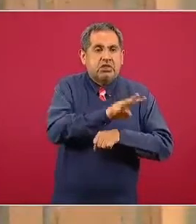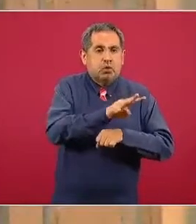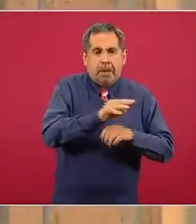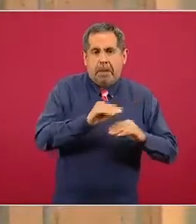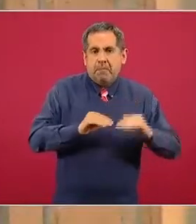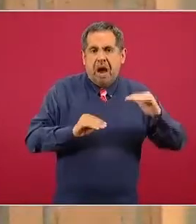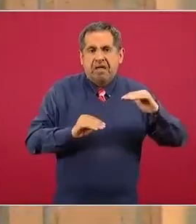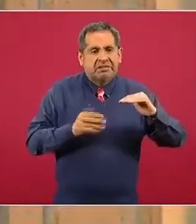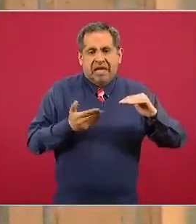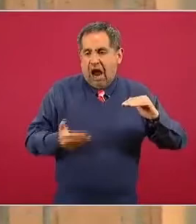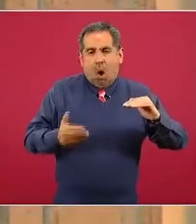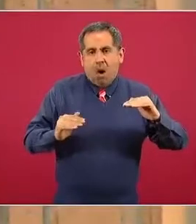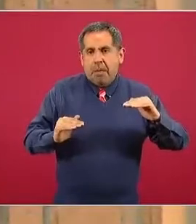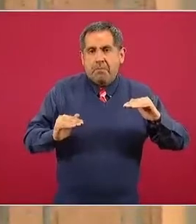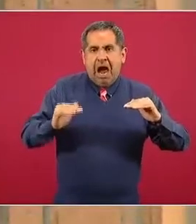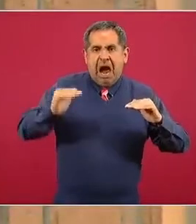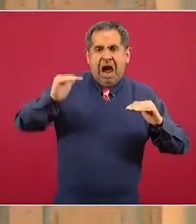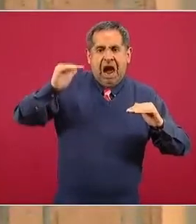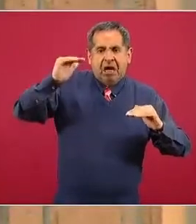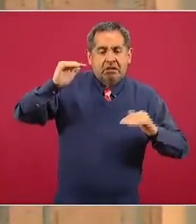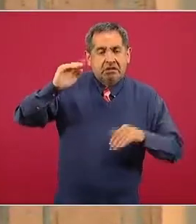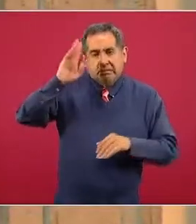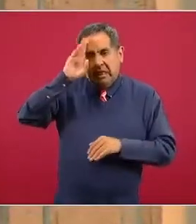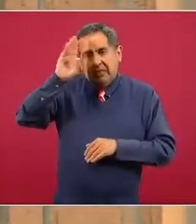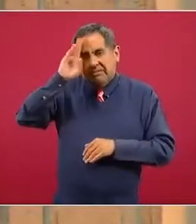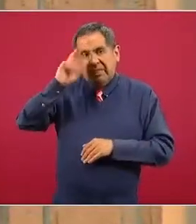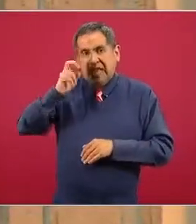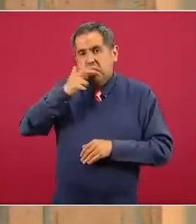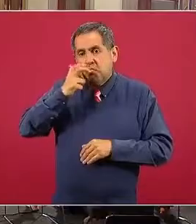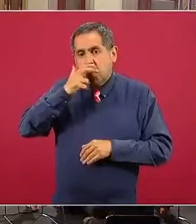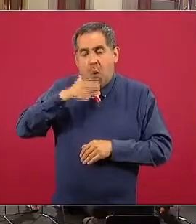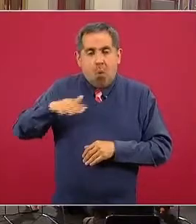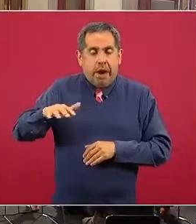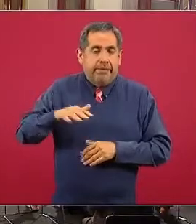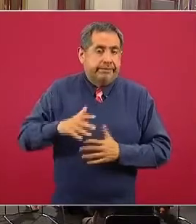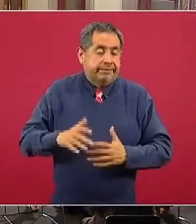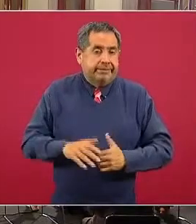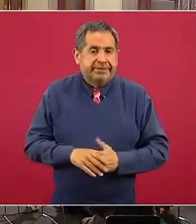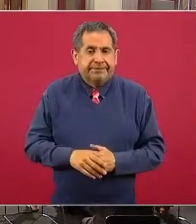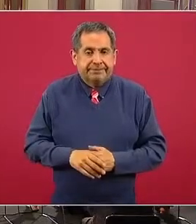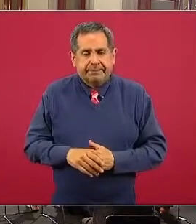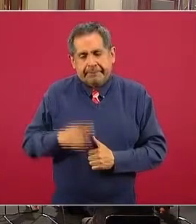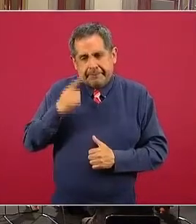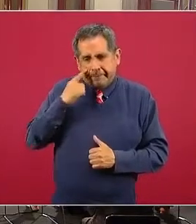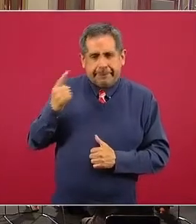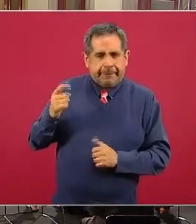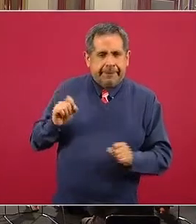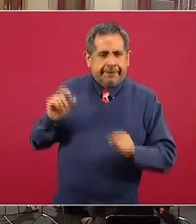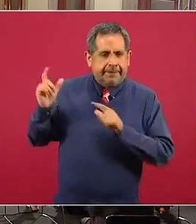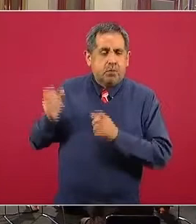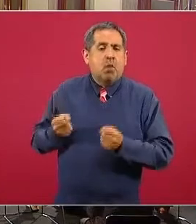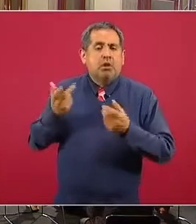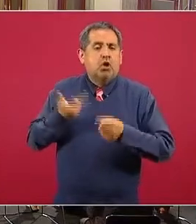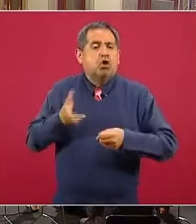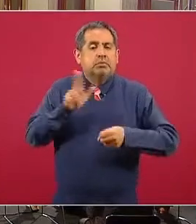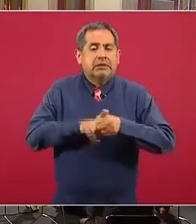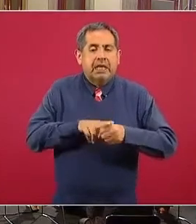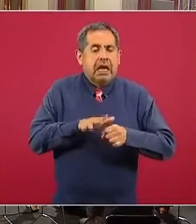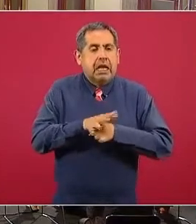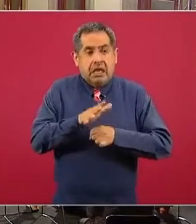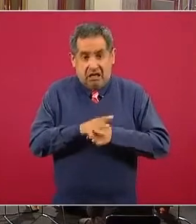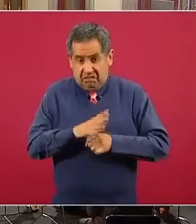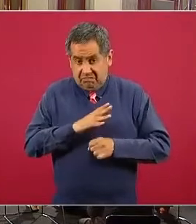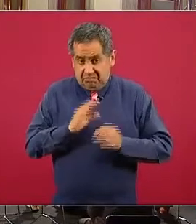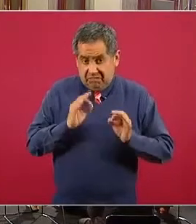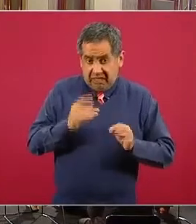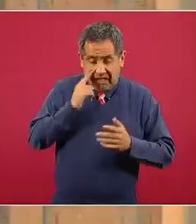que produce un alertamiento todavía de mayor intensidad. Veamos la siguiente, donde vamos a ver la ocupación hospitalaria, y vean cómo